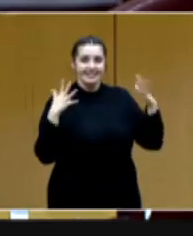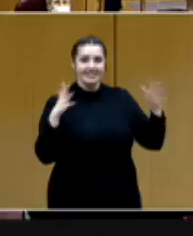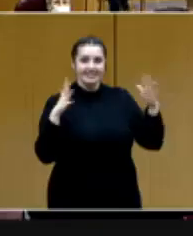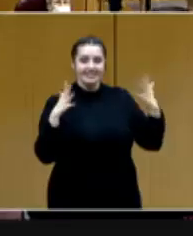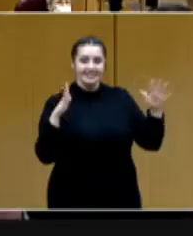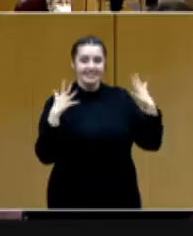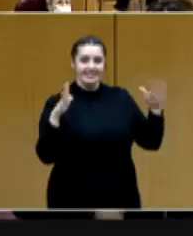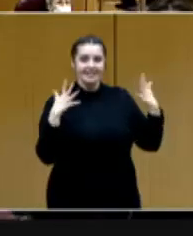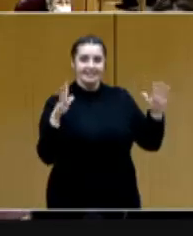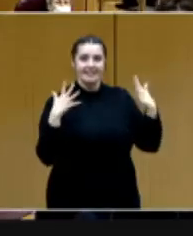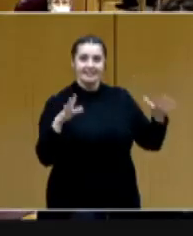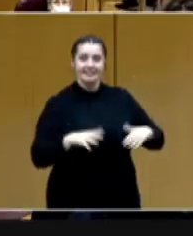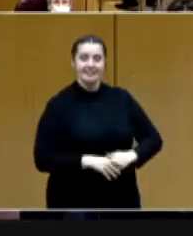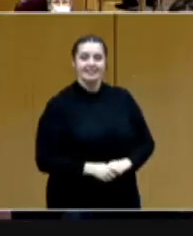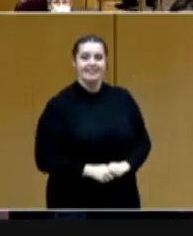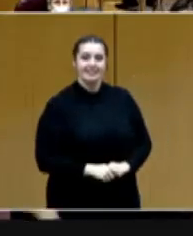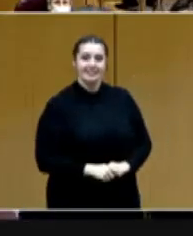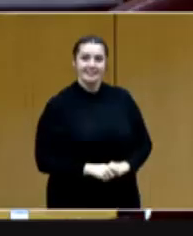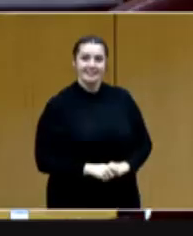un abrazo